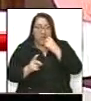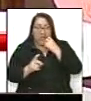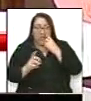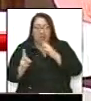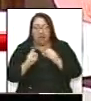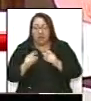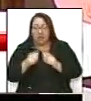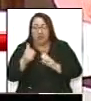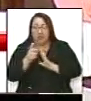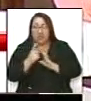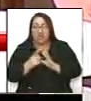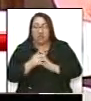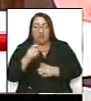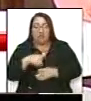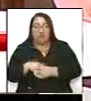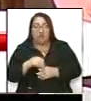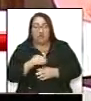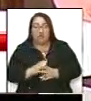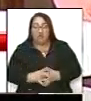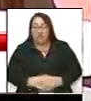siguiente es dictamen, debate y votación.